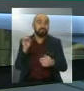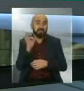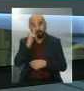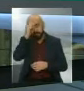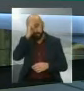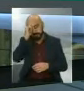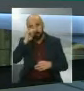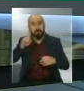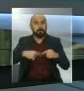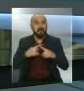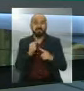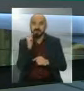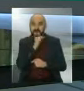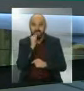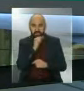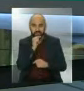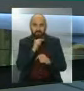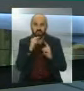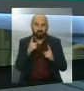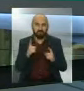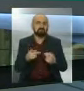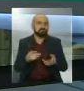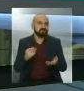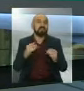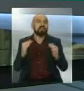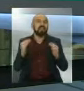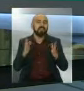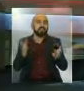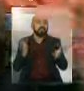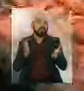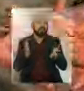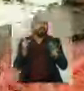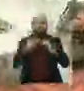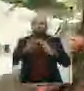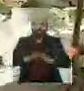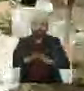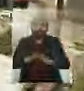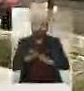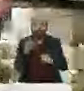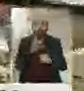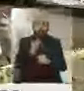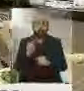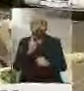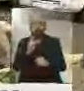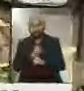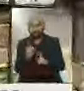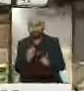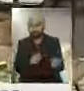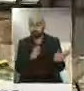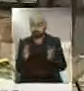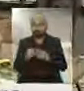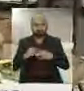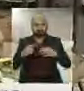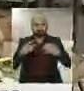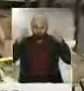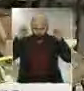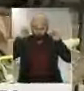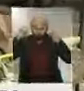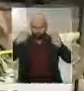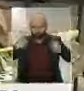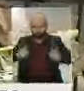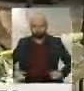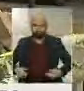amplio plan, vemos parte de esos detalles junto a Pablo Tapia. Cubierto de pies a cabeza y alcohol gel después de